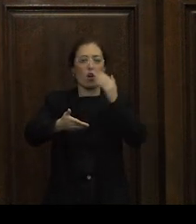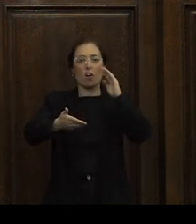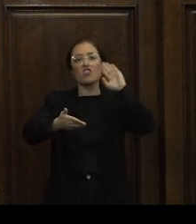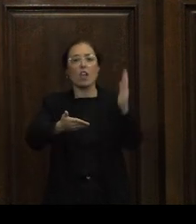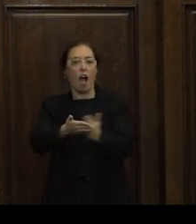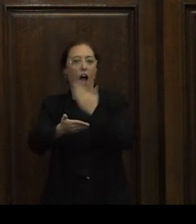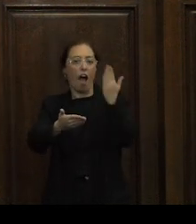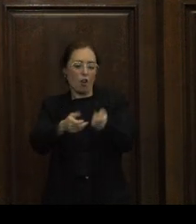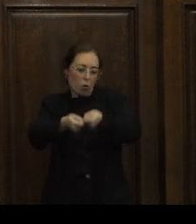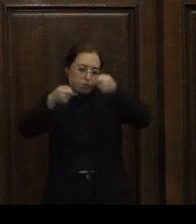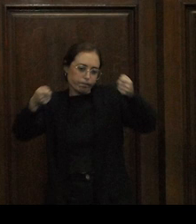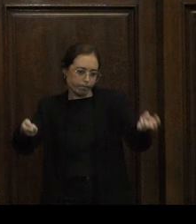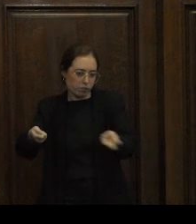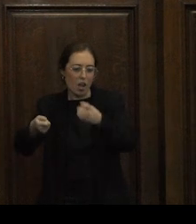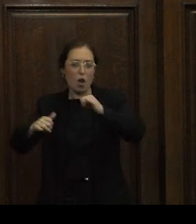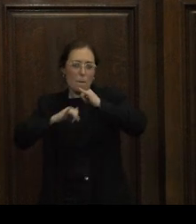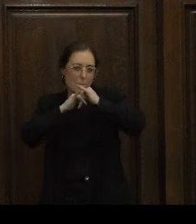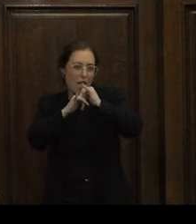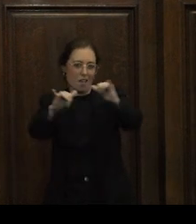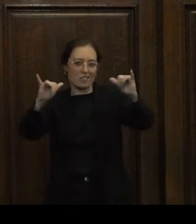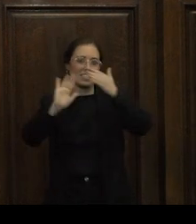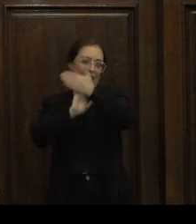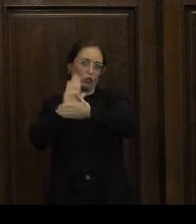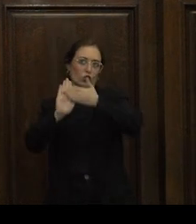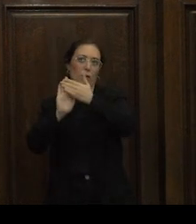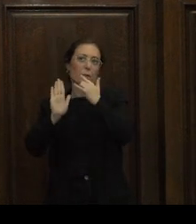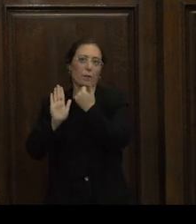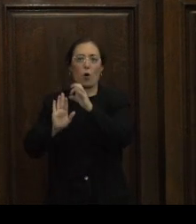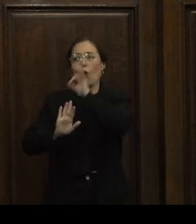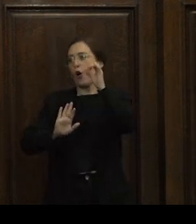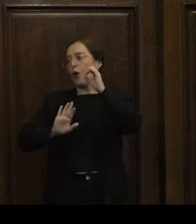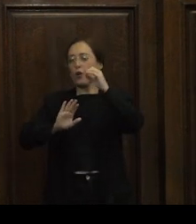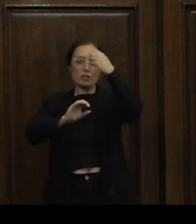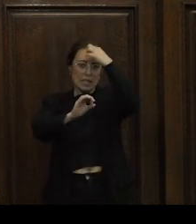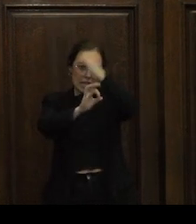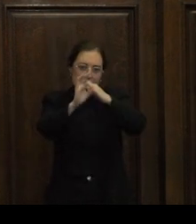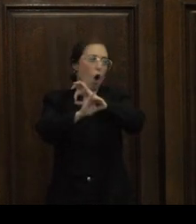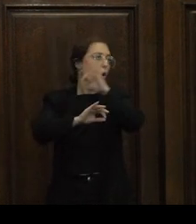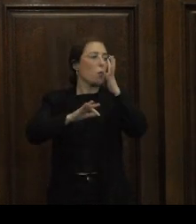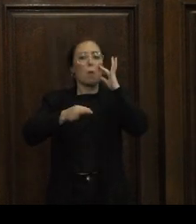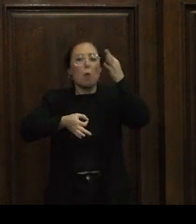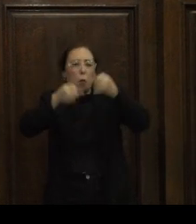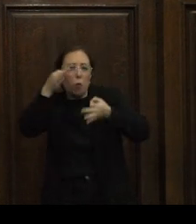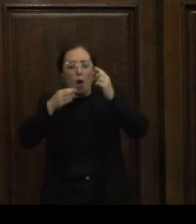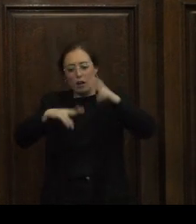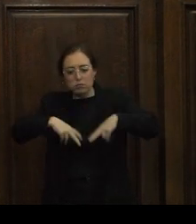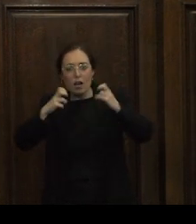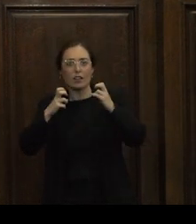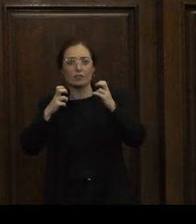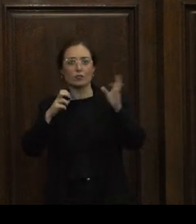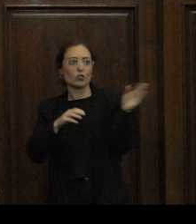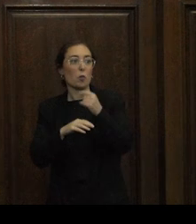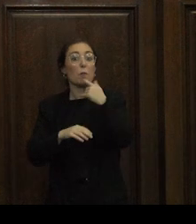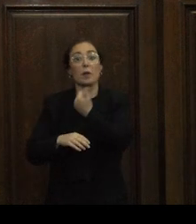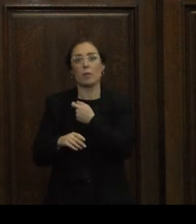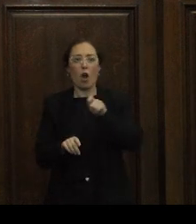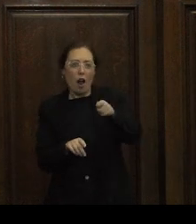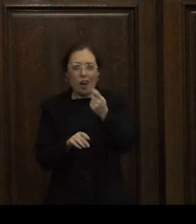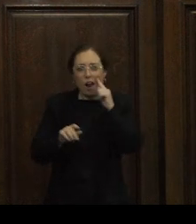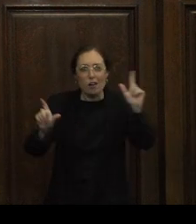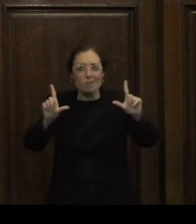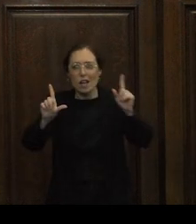diarios nacionales o la prensa nacional y la ciencia, etcétera, y que uno pueda tener acceso a